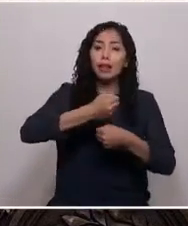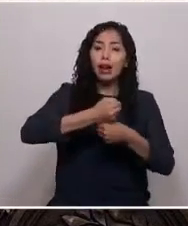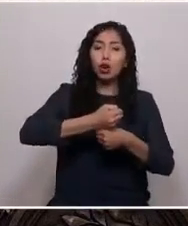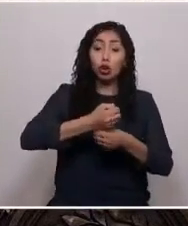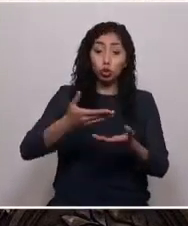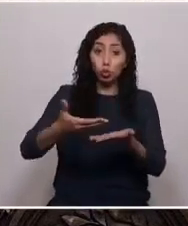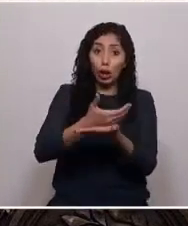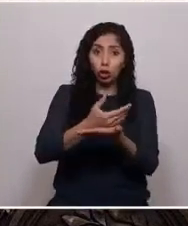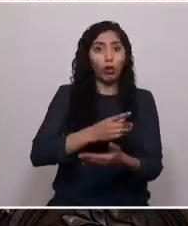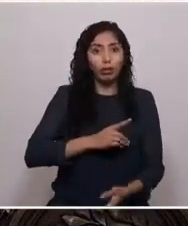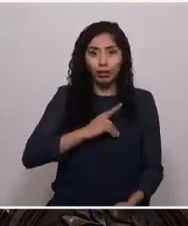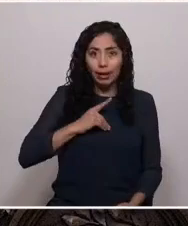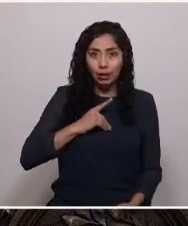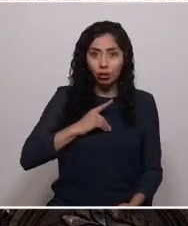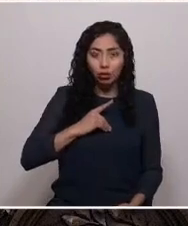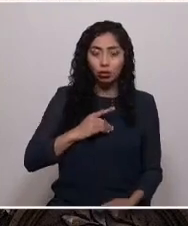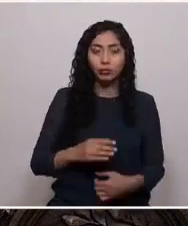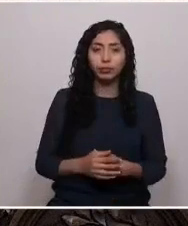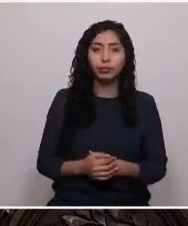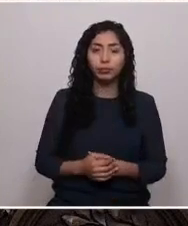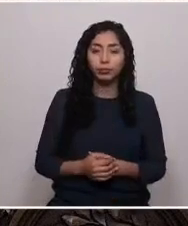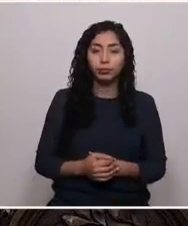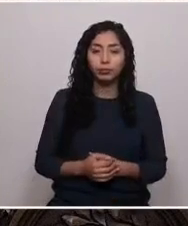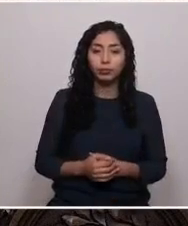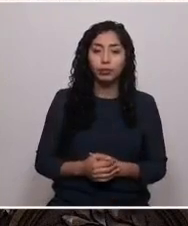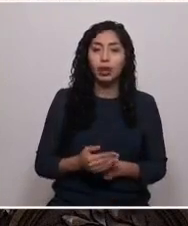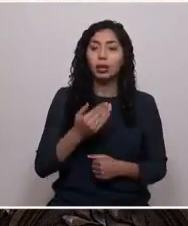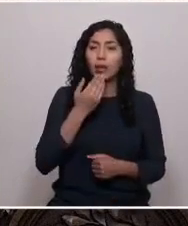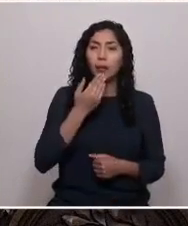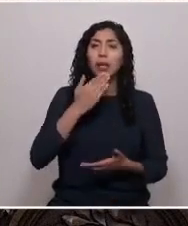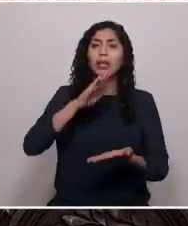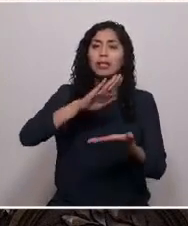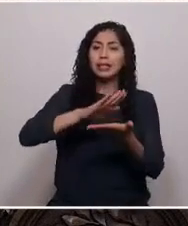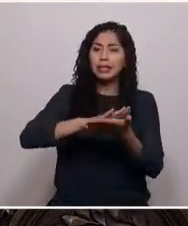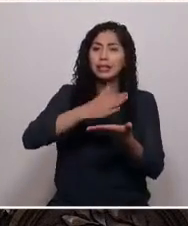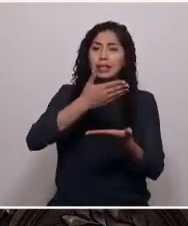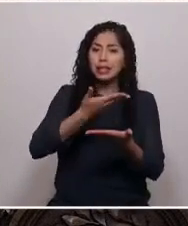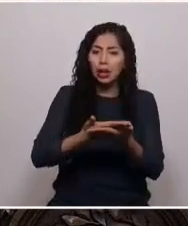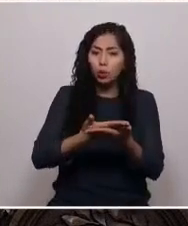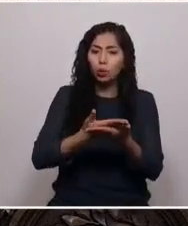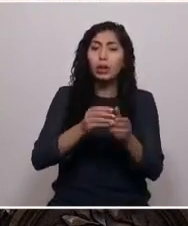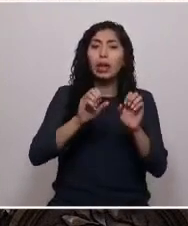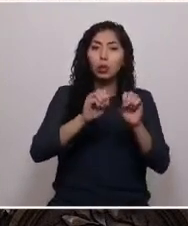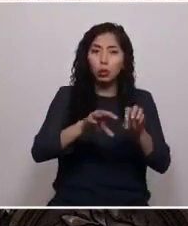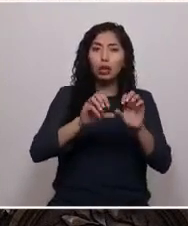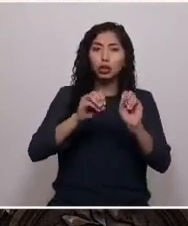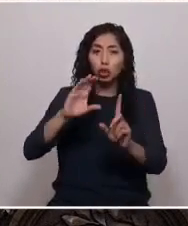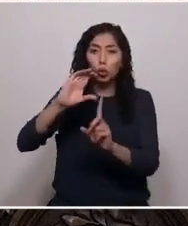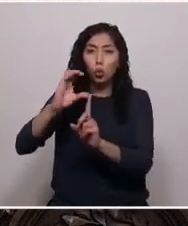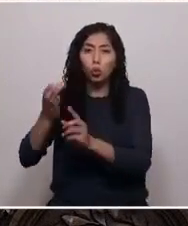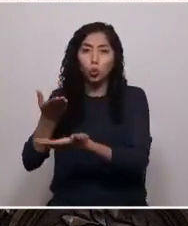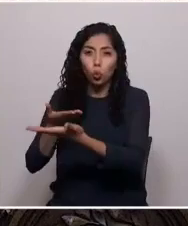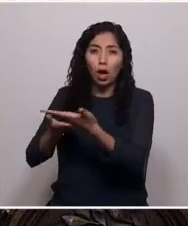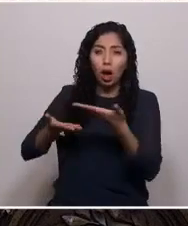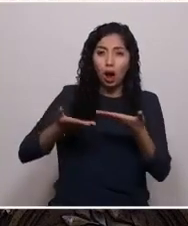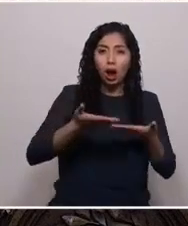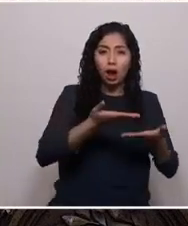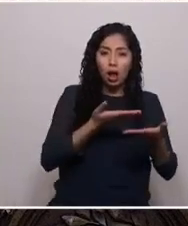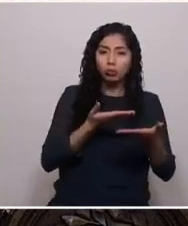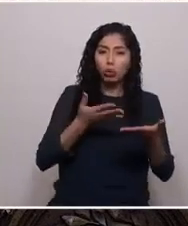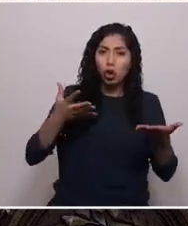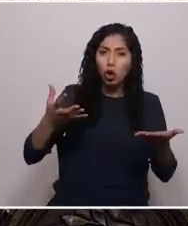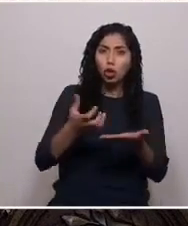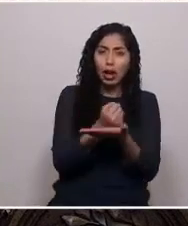remuneración. Tecara, asegurar la salud y educación intercultural, procurando alcanzar una pedagogía